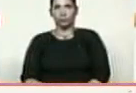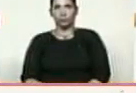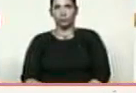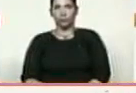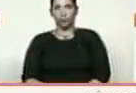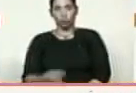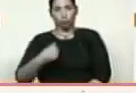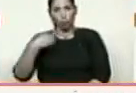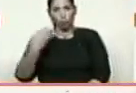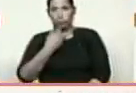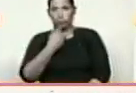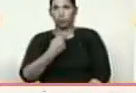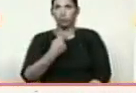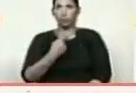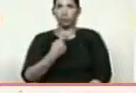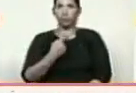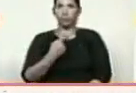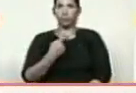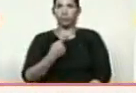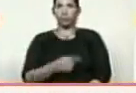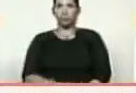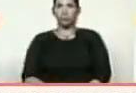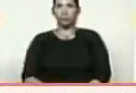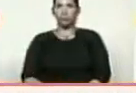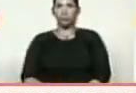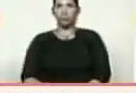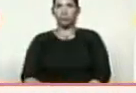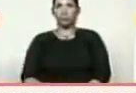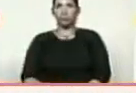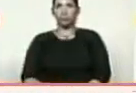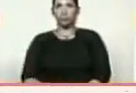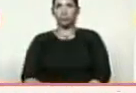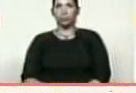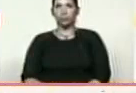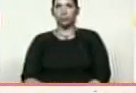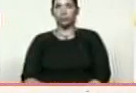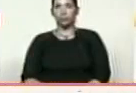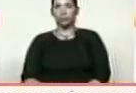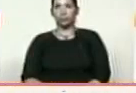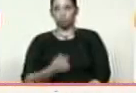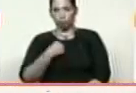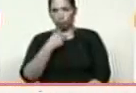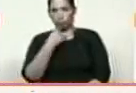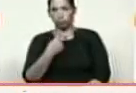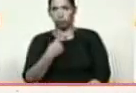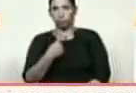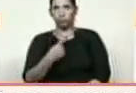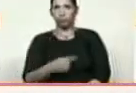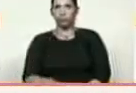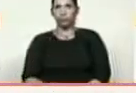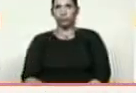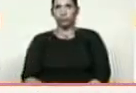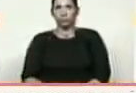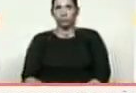he dicho que el decreto de Obama, yo voy a decirlo, Obama tenía razón.